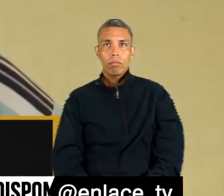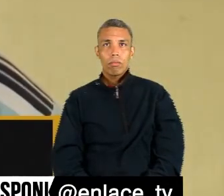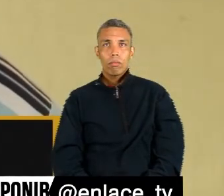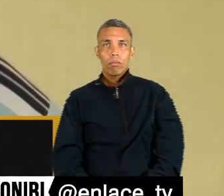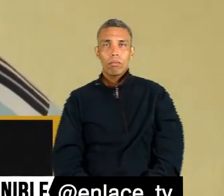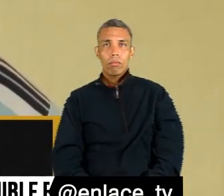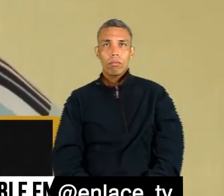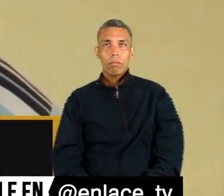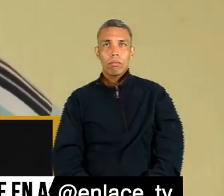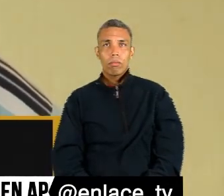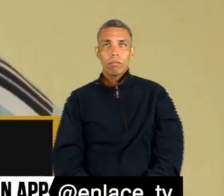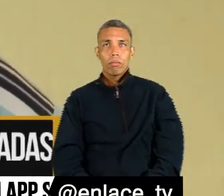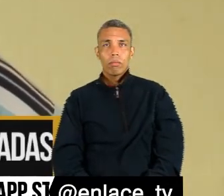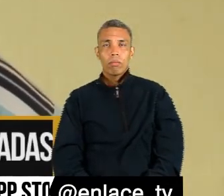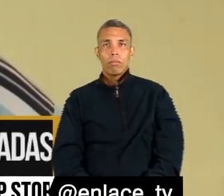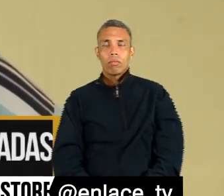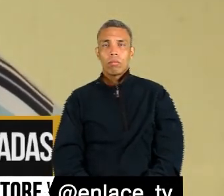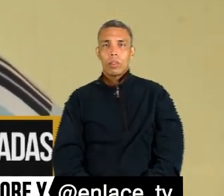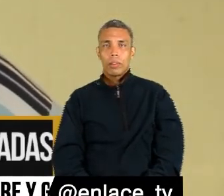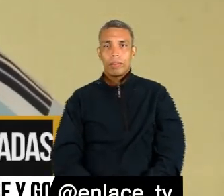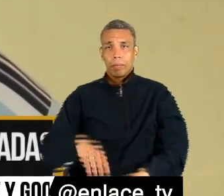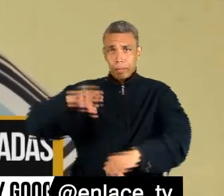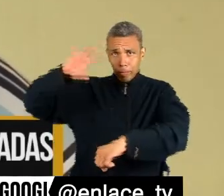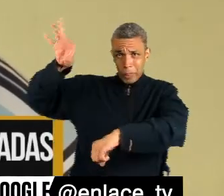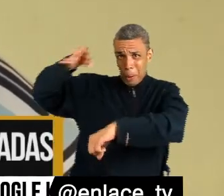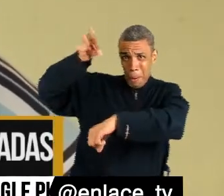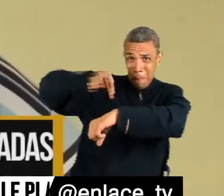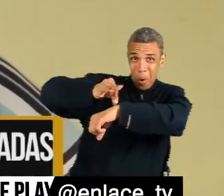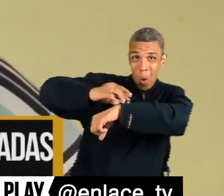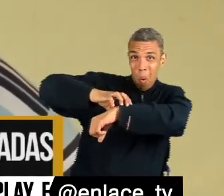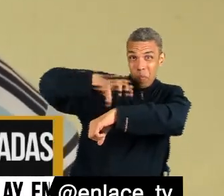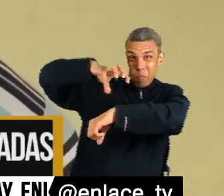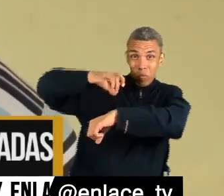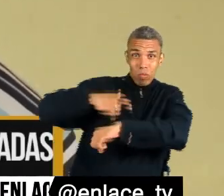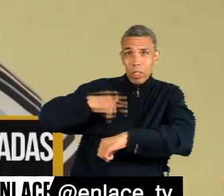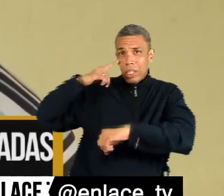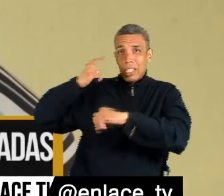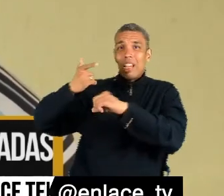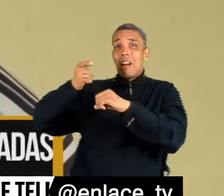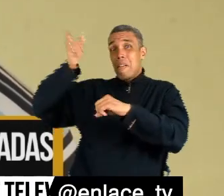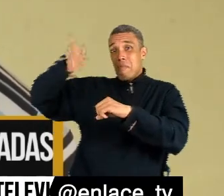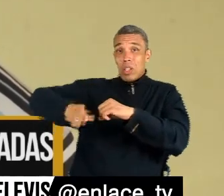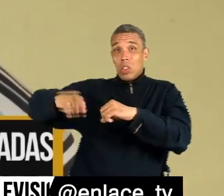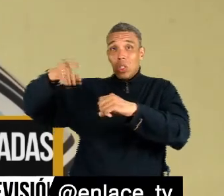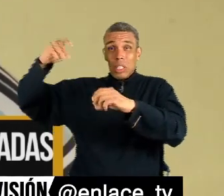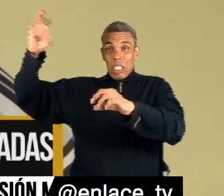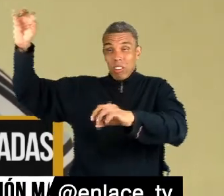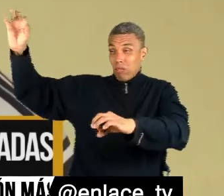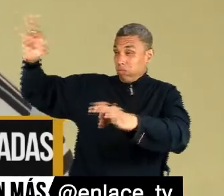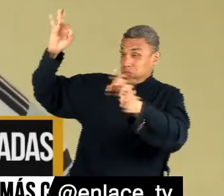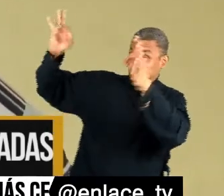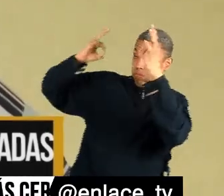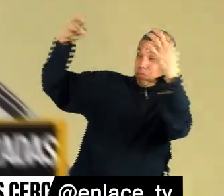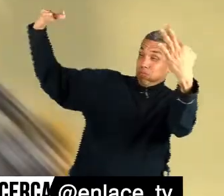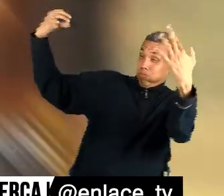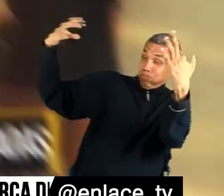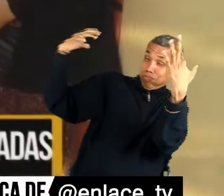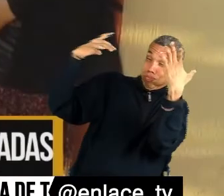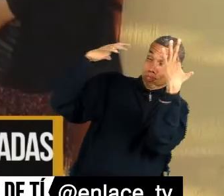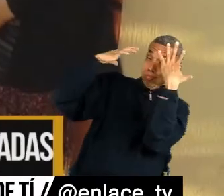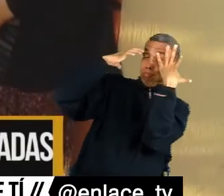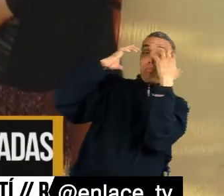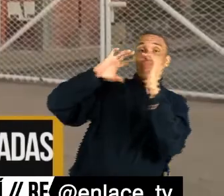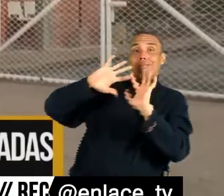Ya la avispa ya lo habían, ya se habían encargado de él ya prácticamente, porque cuando llegamos a Silaro ya estaba sin signos vitales ya.